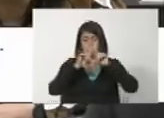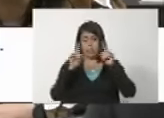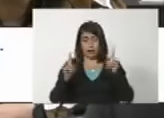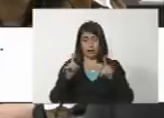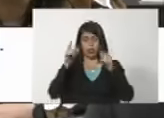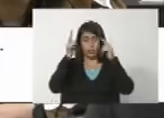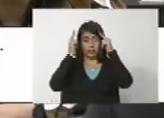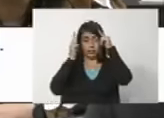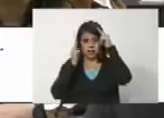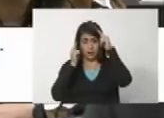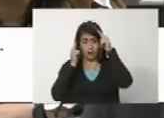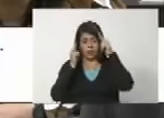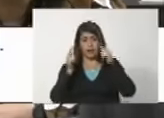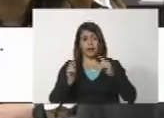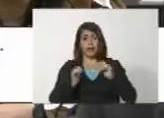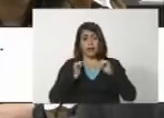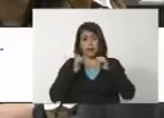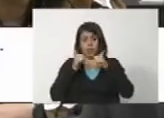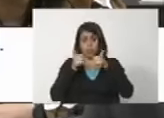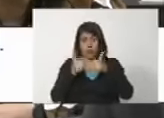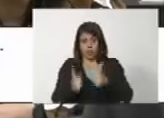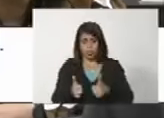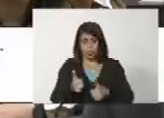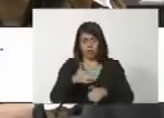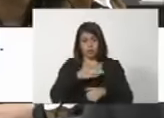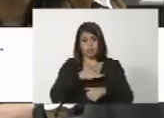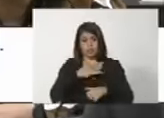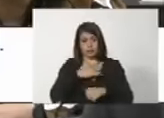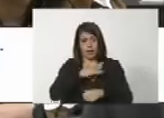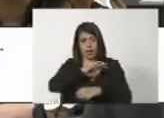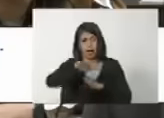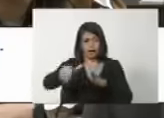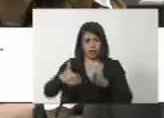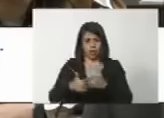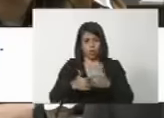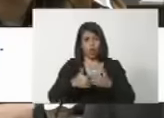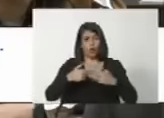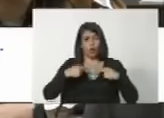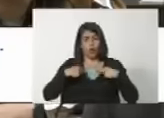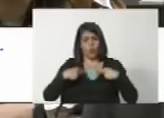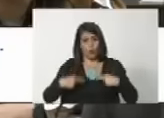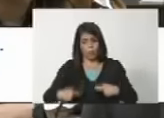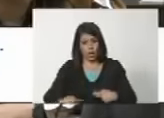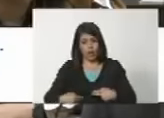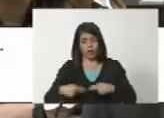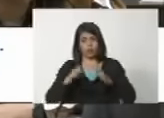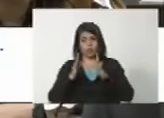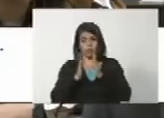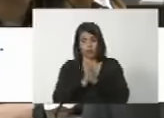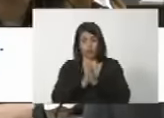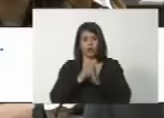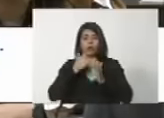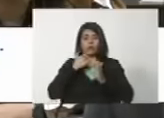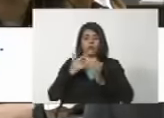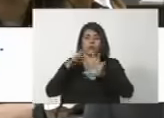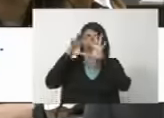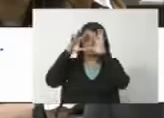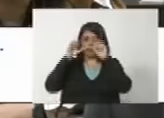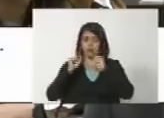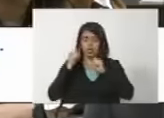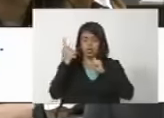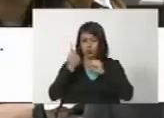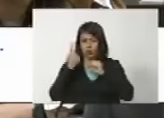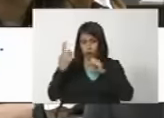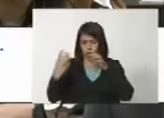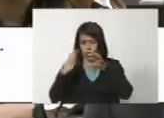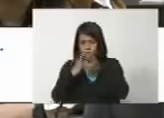nuestro querido comandante Chávez quien nos sensibilizó, quien nos humanizó, pero sobre todo nos dio a entender que no solamente